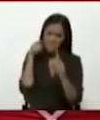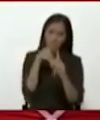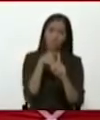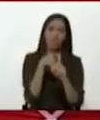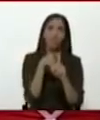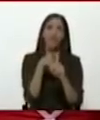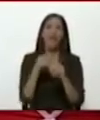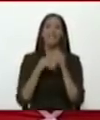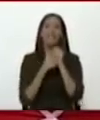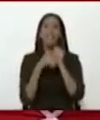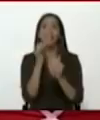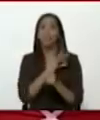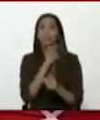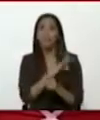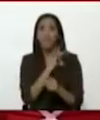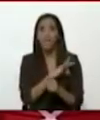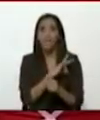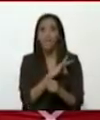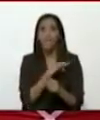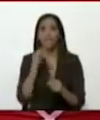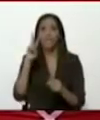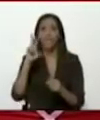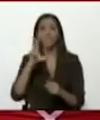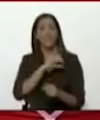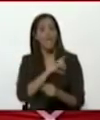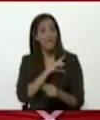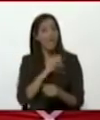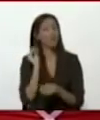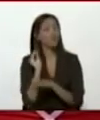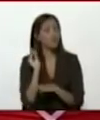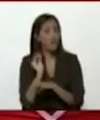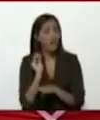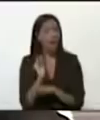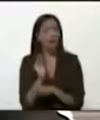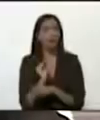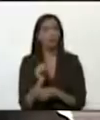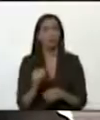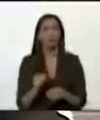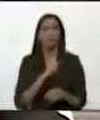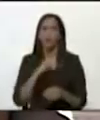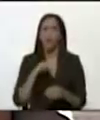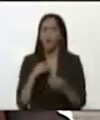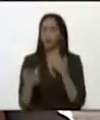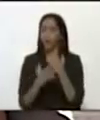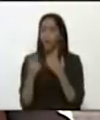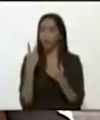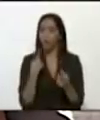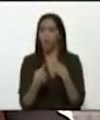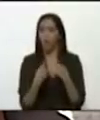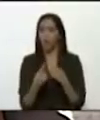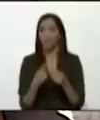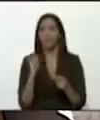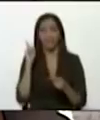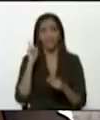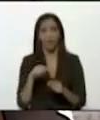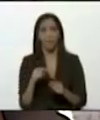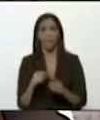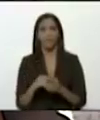persiguiendo a líderes sociales en el 23 de enero. Porque además a nosotros nos ha tocado dos cosas, ¿no? Porque también